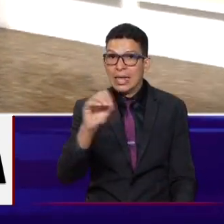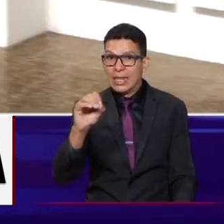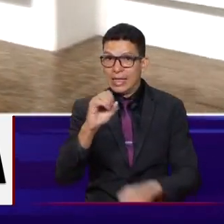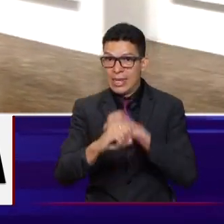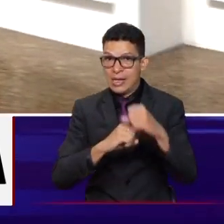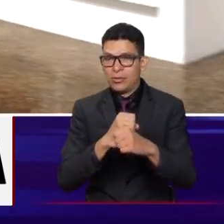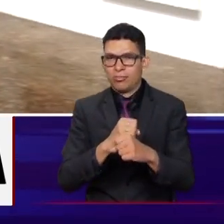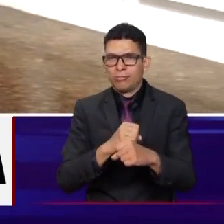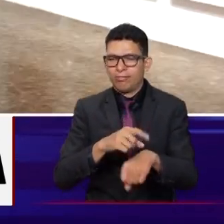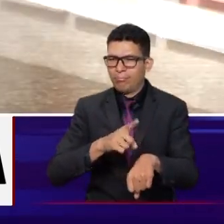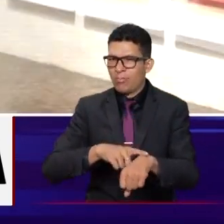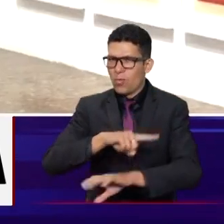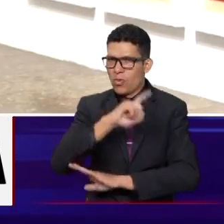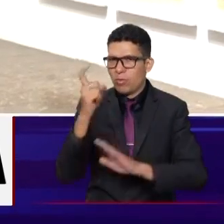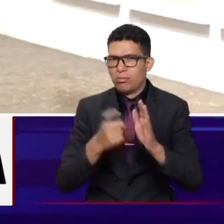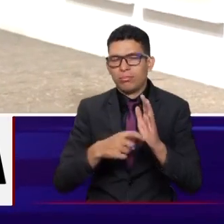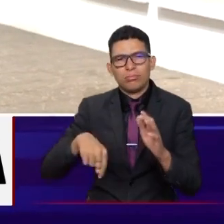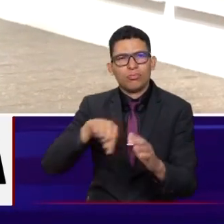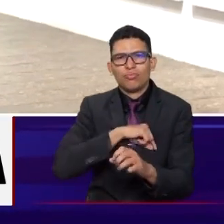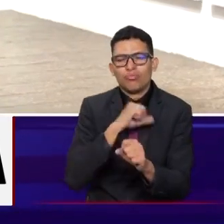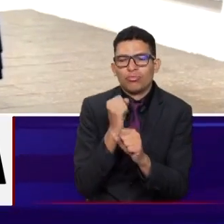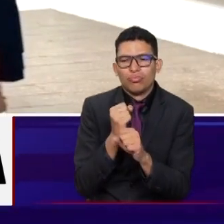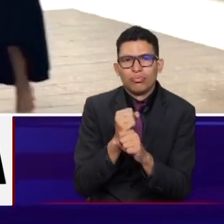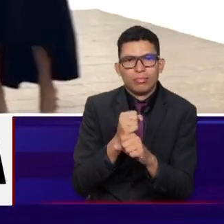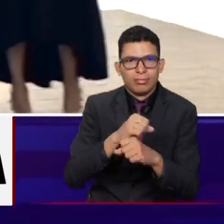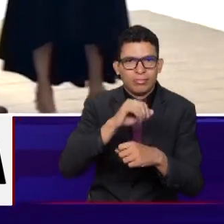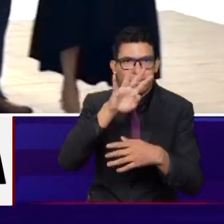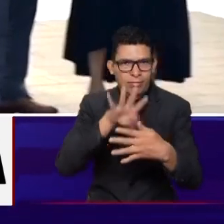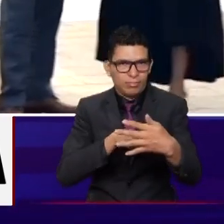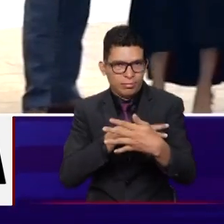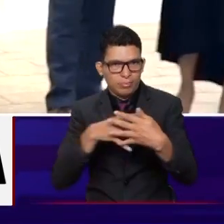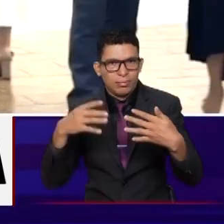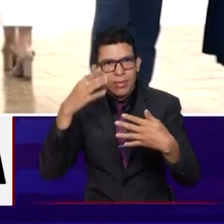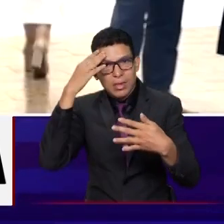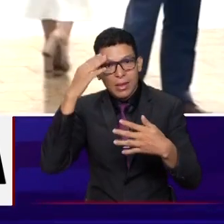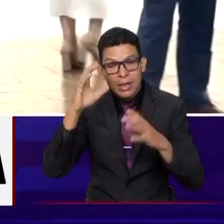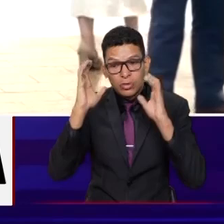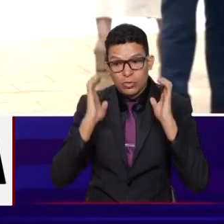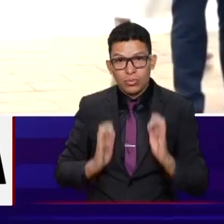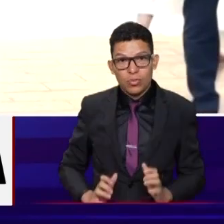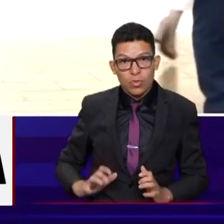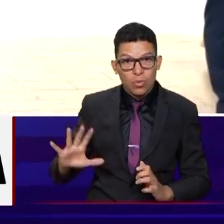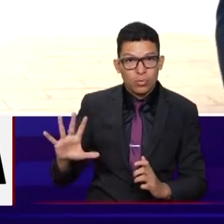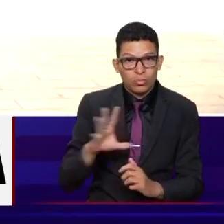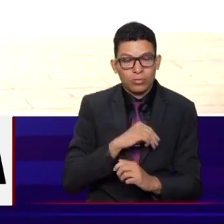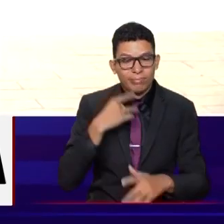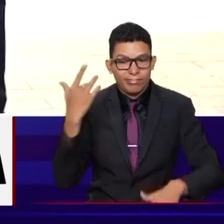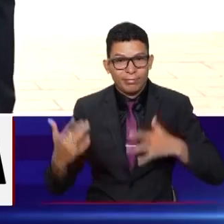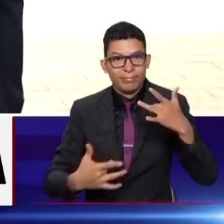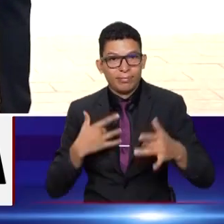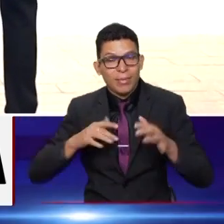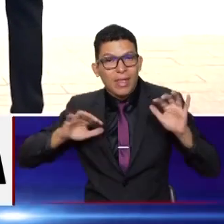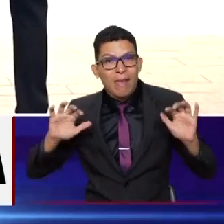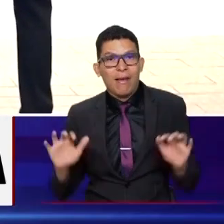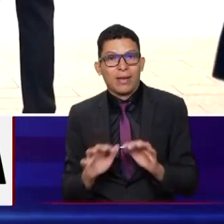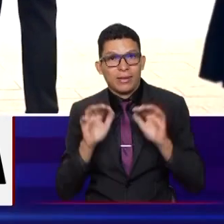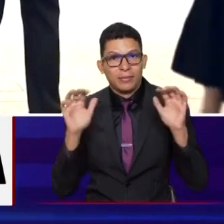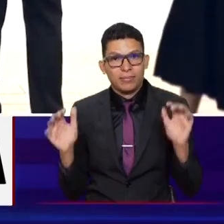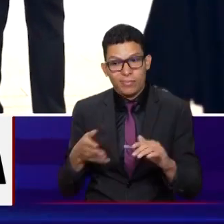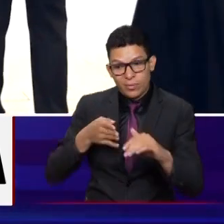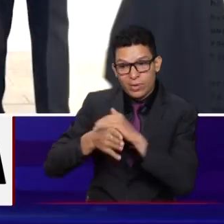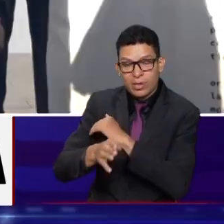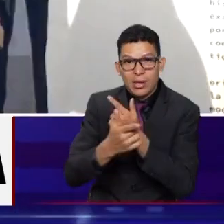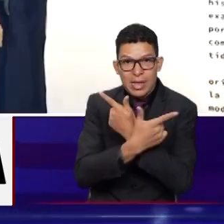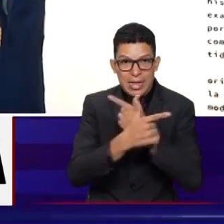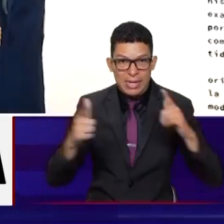y todo el tiempo estamos trabajando en la programación para que toda la ciudadanía pueda disfrutar. Tenemos actividades de entrada